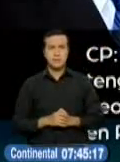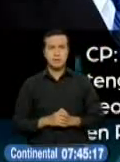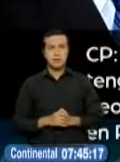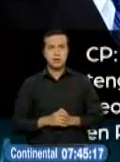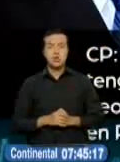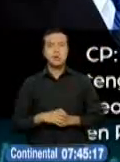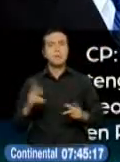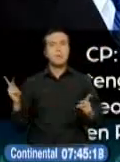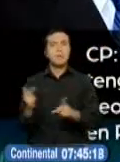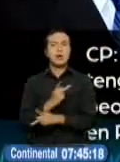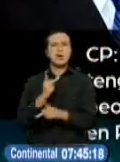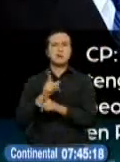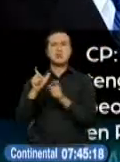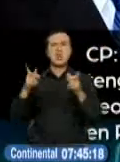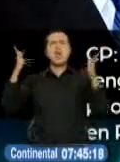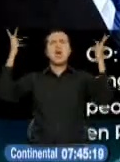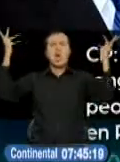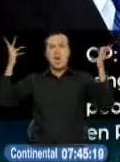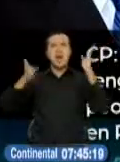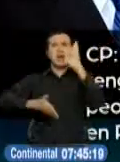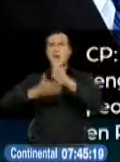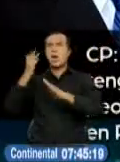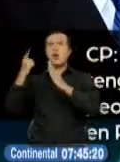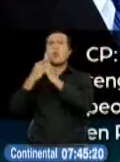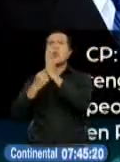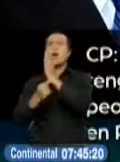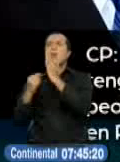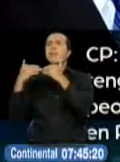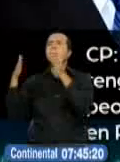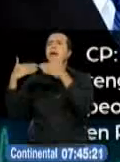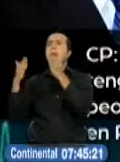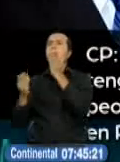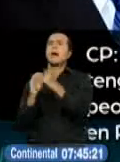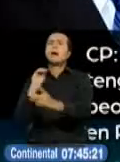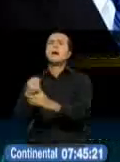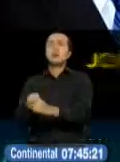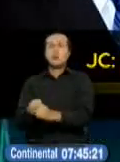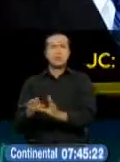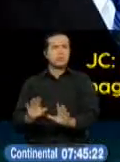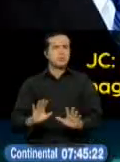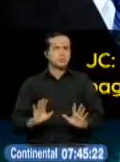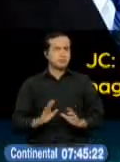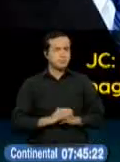Es lo peor, la gente, ah, puta, corrieron, abrí cuentas en Panamá, yo